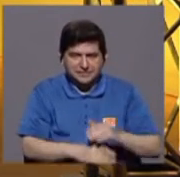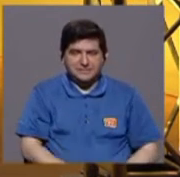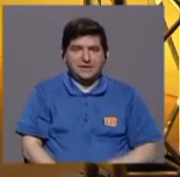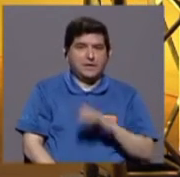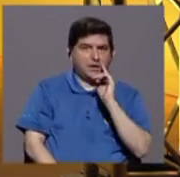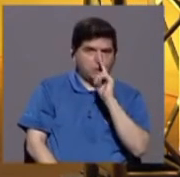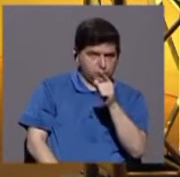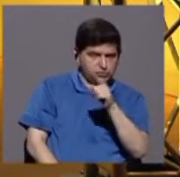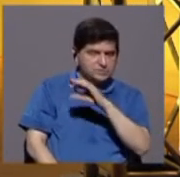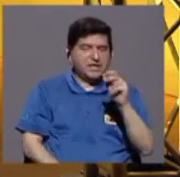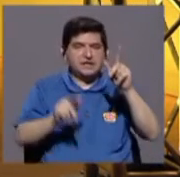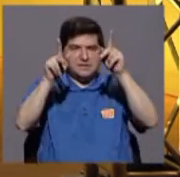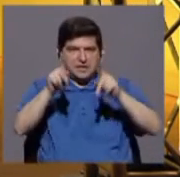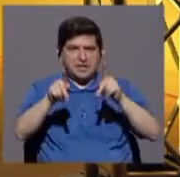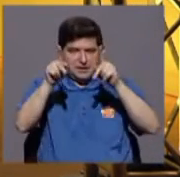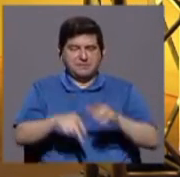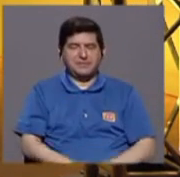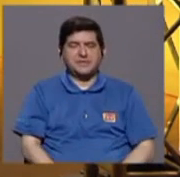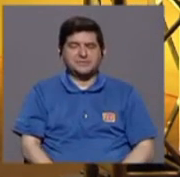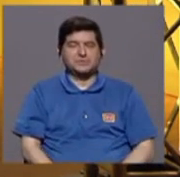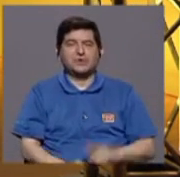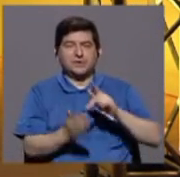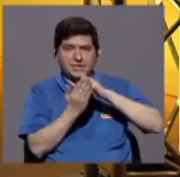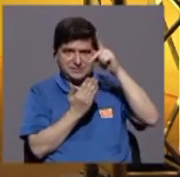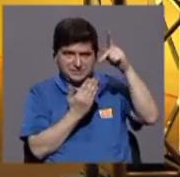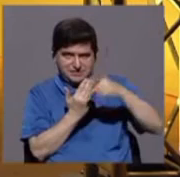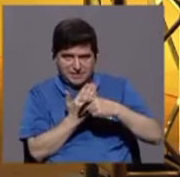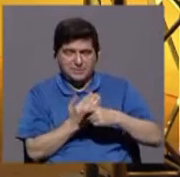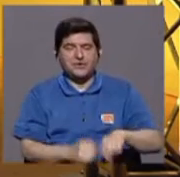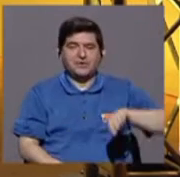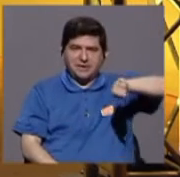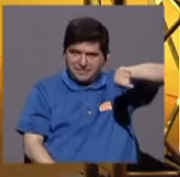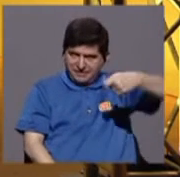contigo y con tu gente en el canal